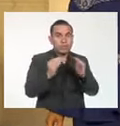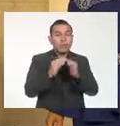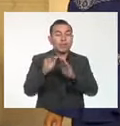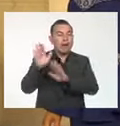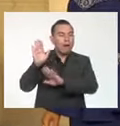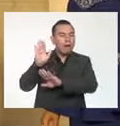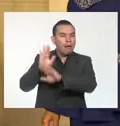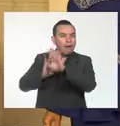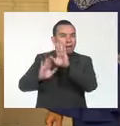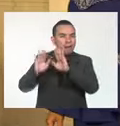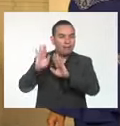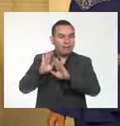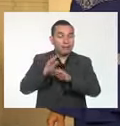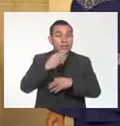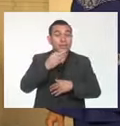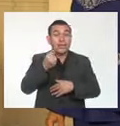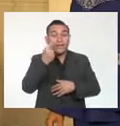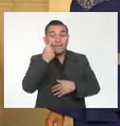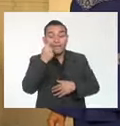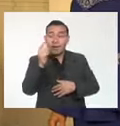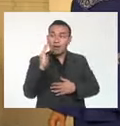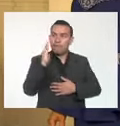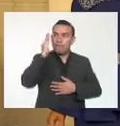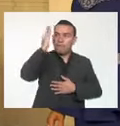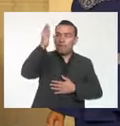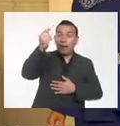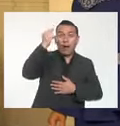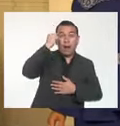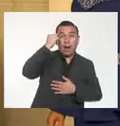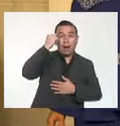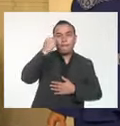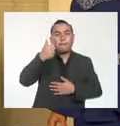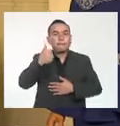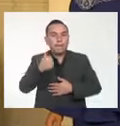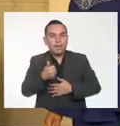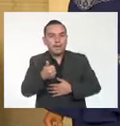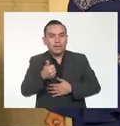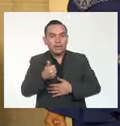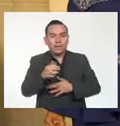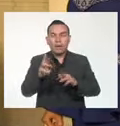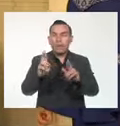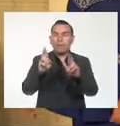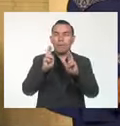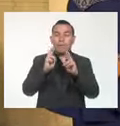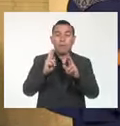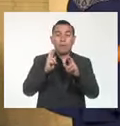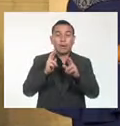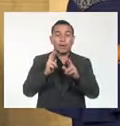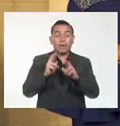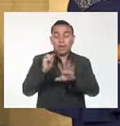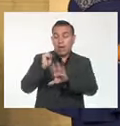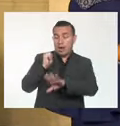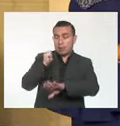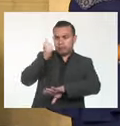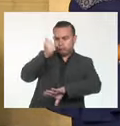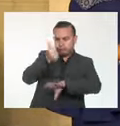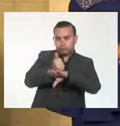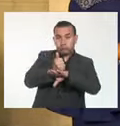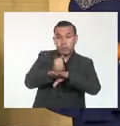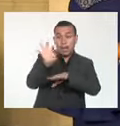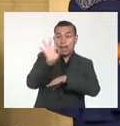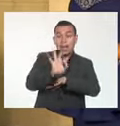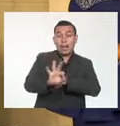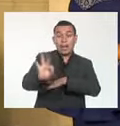tradiciones. Veamos el futuro con optimismo y esperanza, con la certeza de estar construyendo el país que